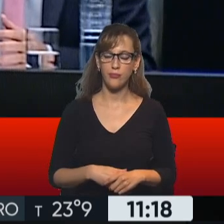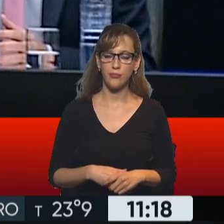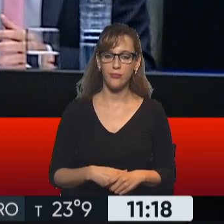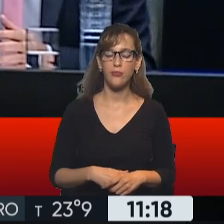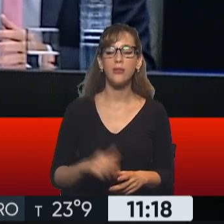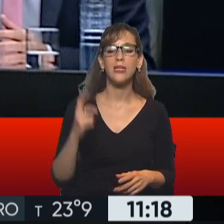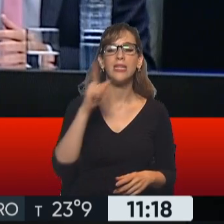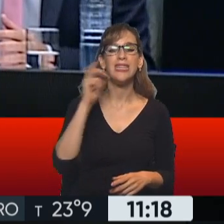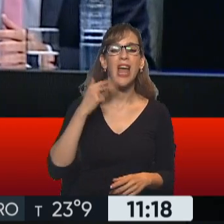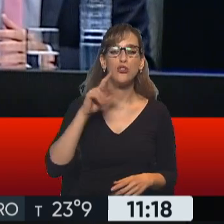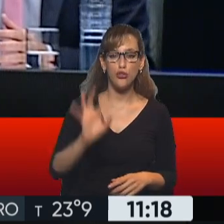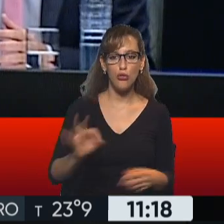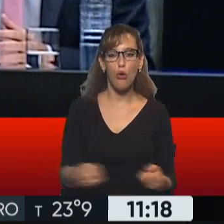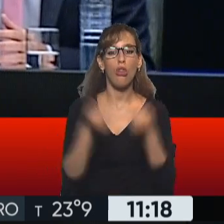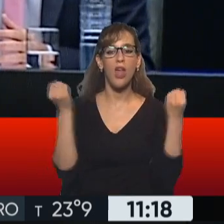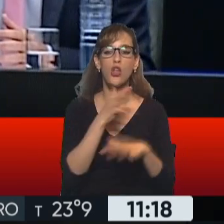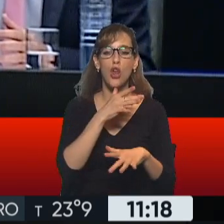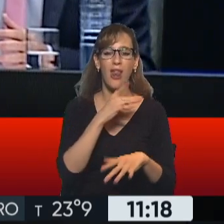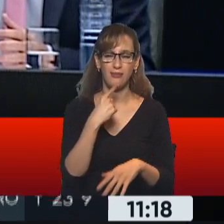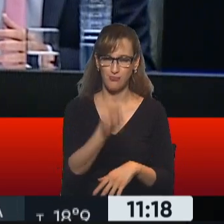Ignacio Ortelli, del diario Clarín.